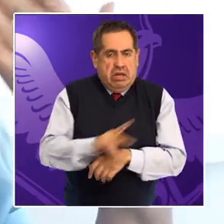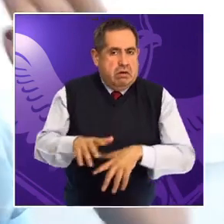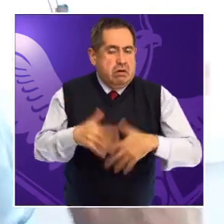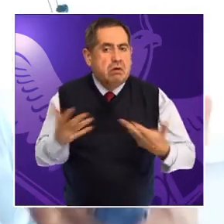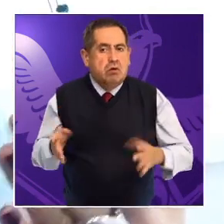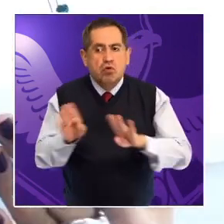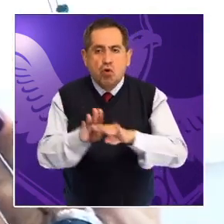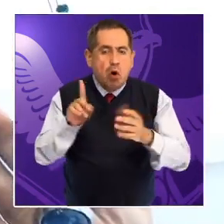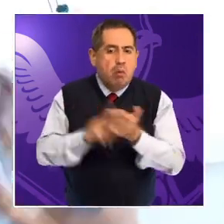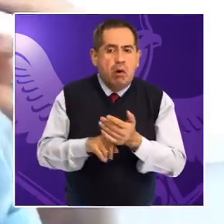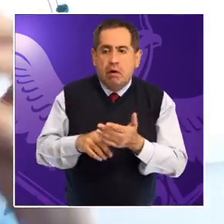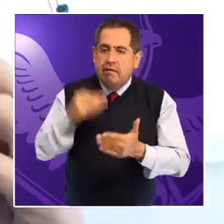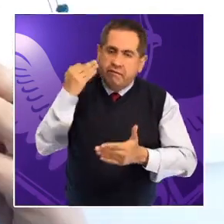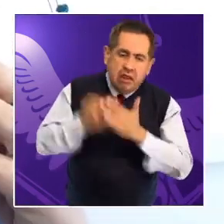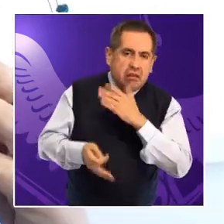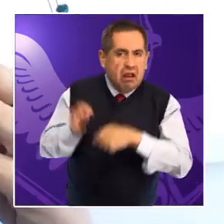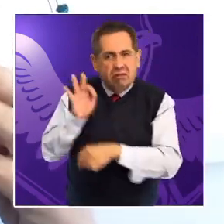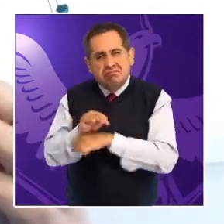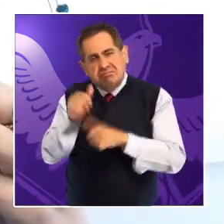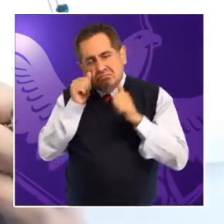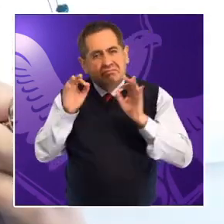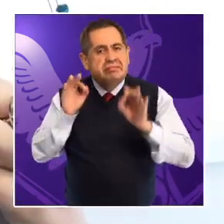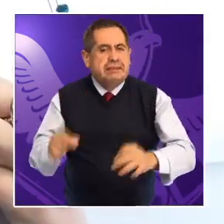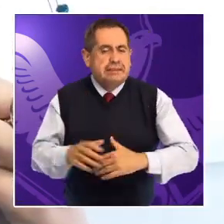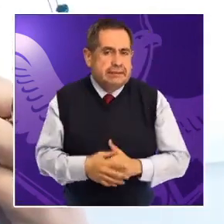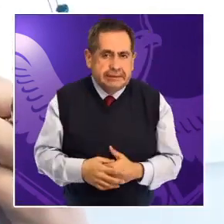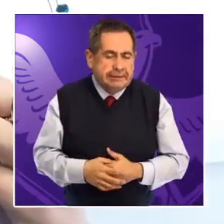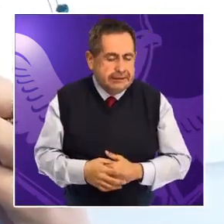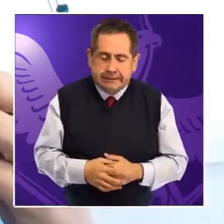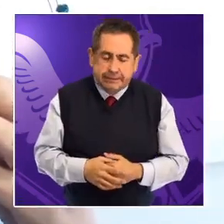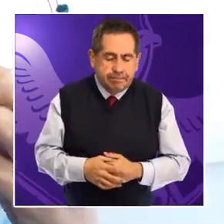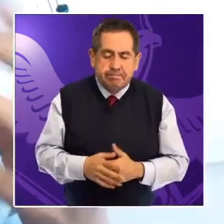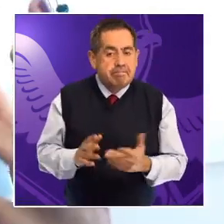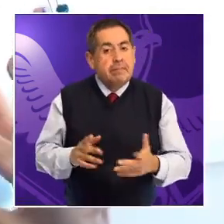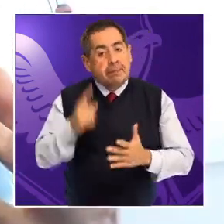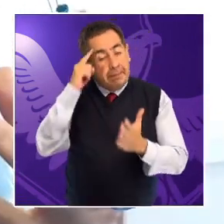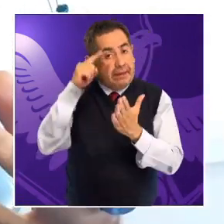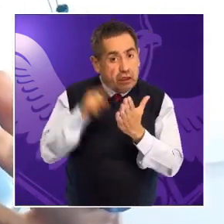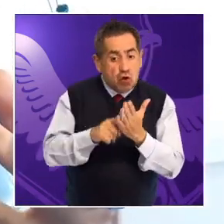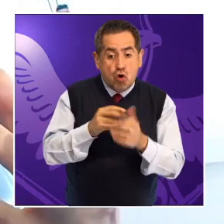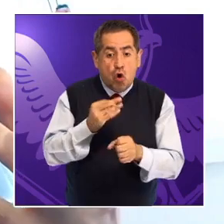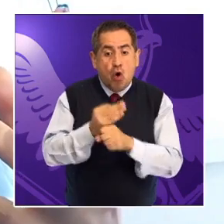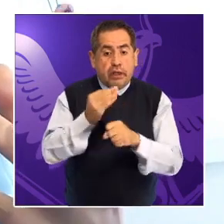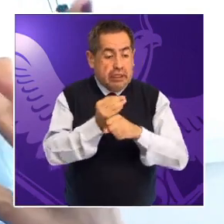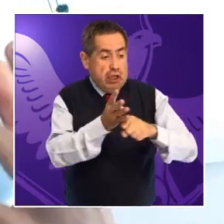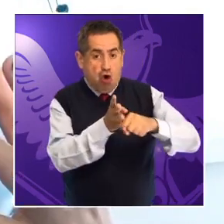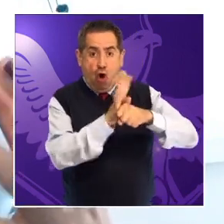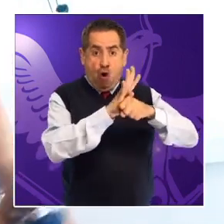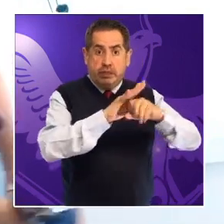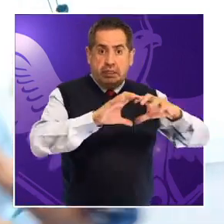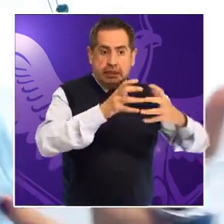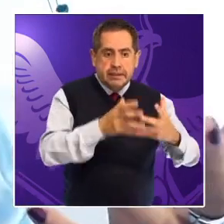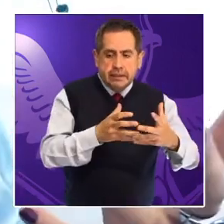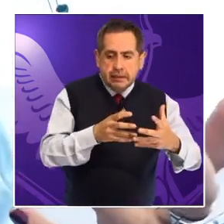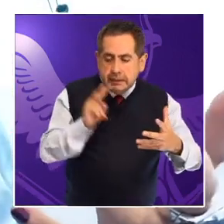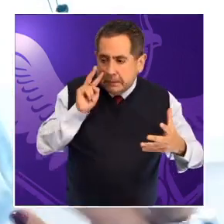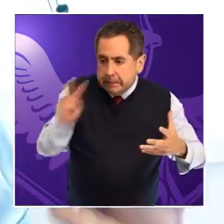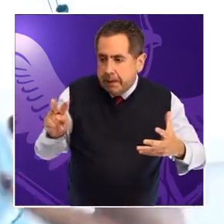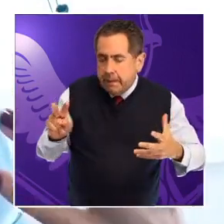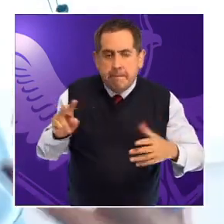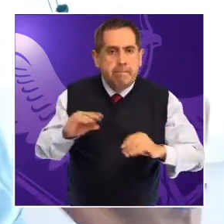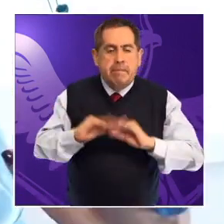situaciones de vulnerabilidad. Entonces creo que básicamente lo que ha hecho el COVID-19 es